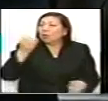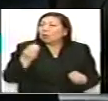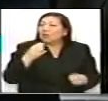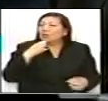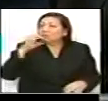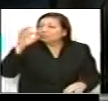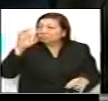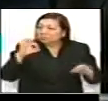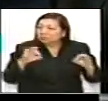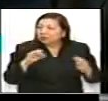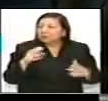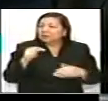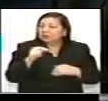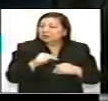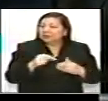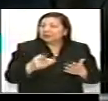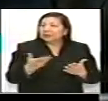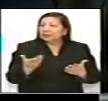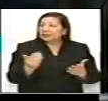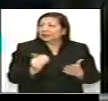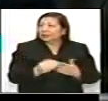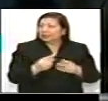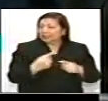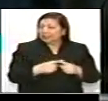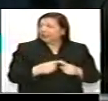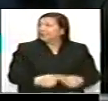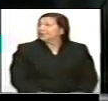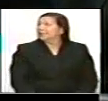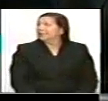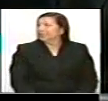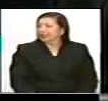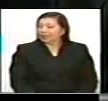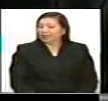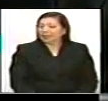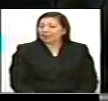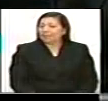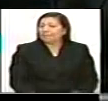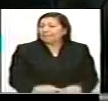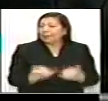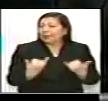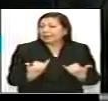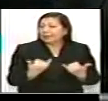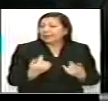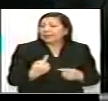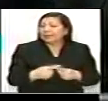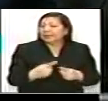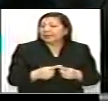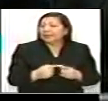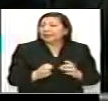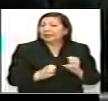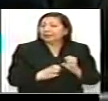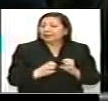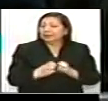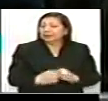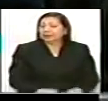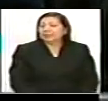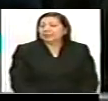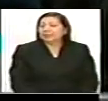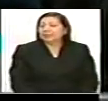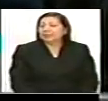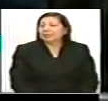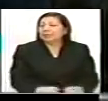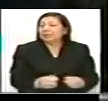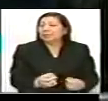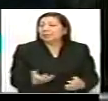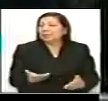la radiación solar, etcétera, ¿no? Esas mismas variables en una estación